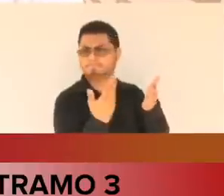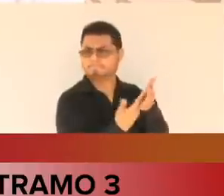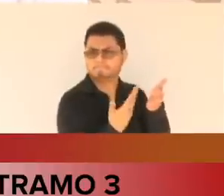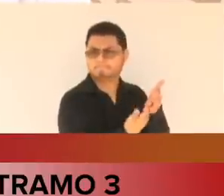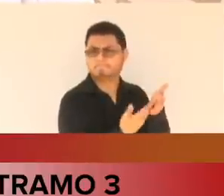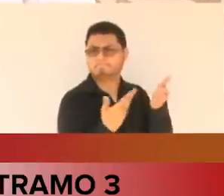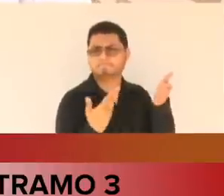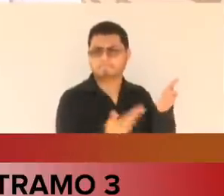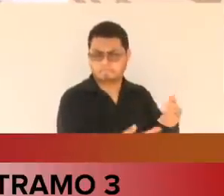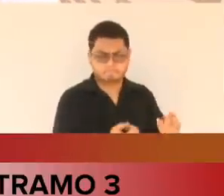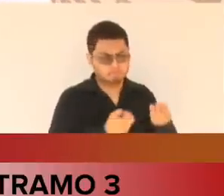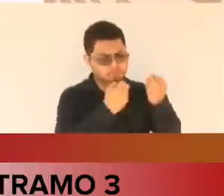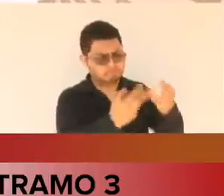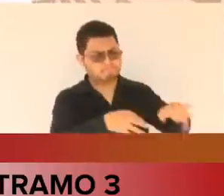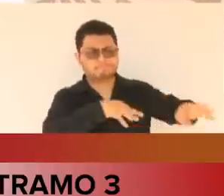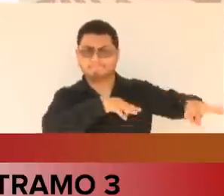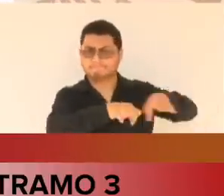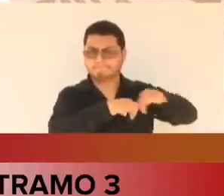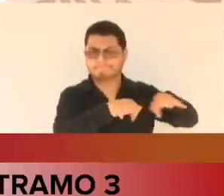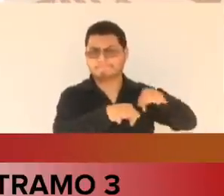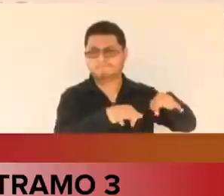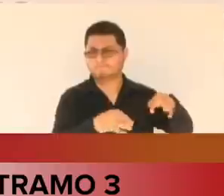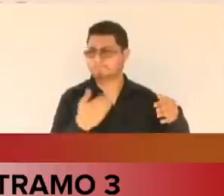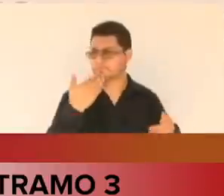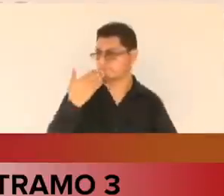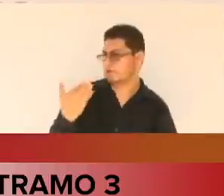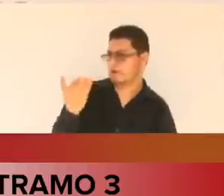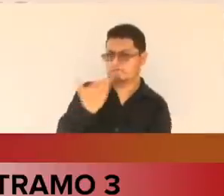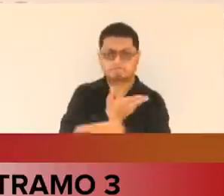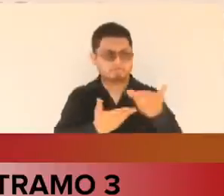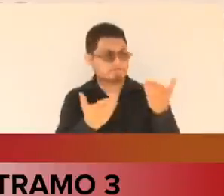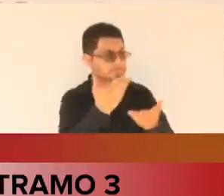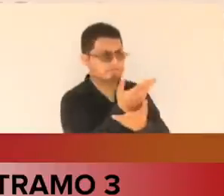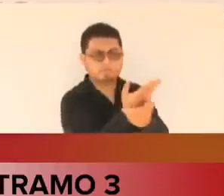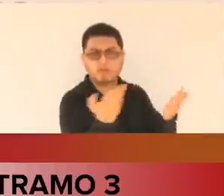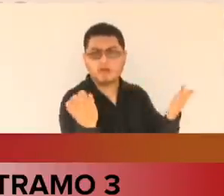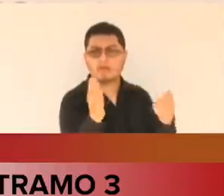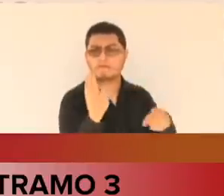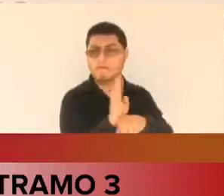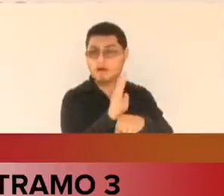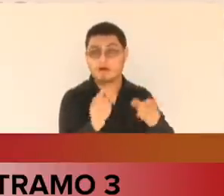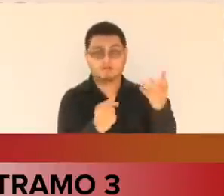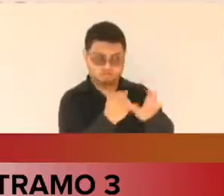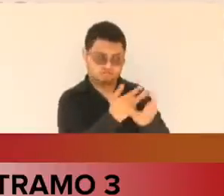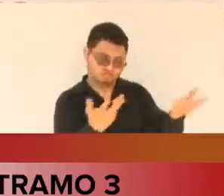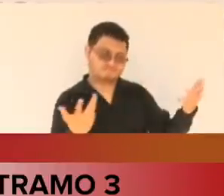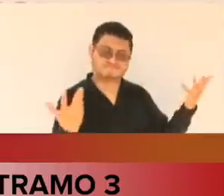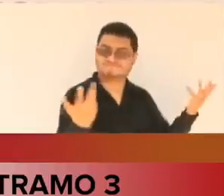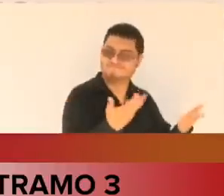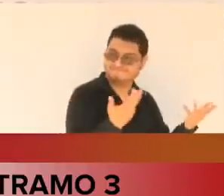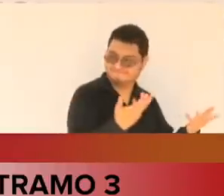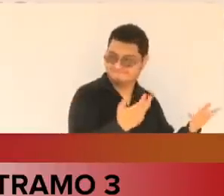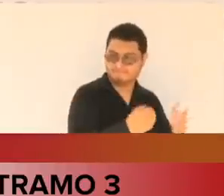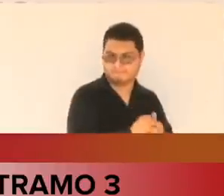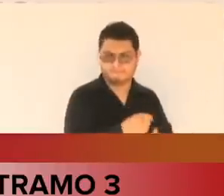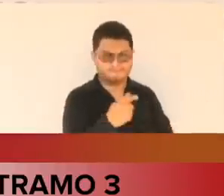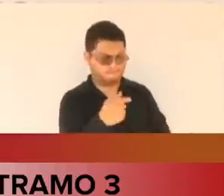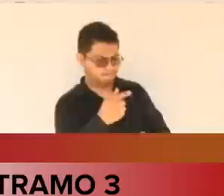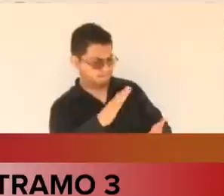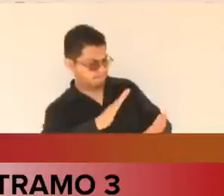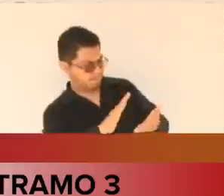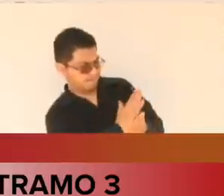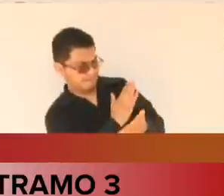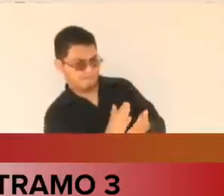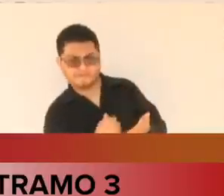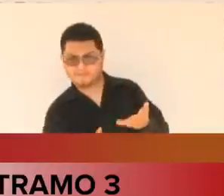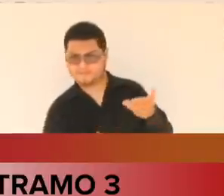fortalecimiento de los trabajos, abriendo más frentes, todo lo que ustedes están haciendo. Además de eso, de